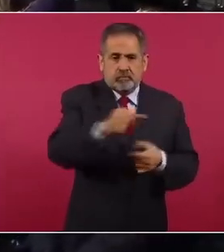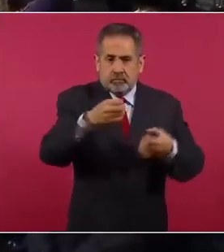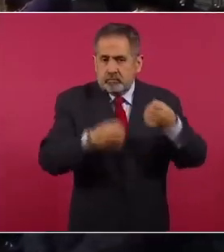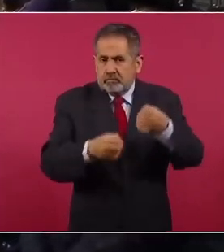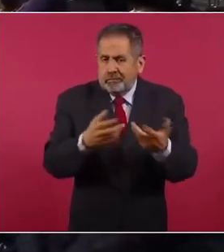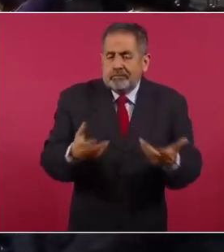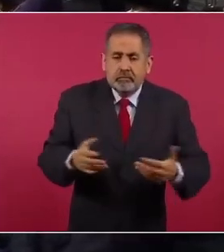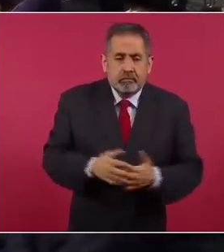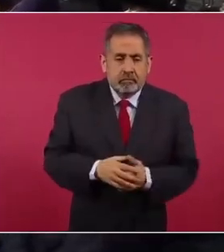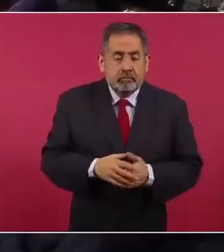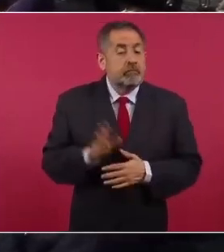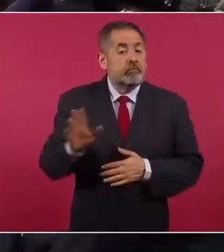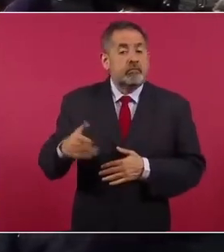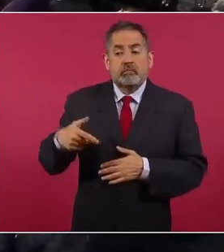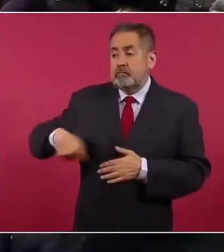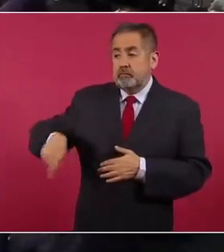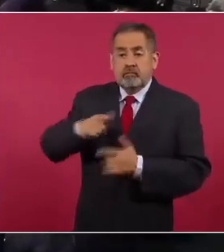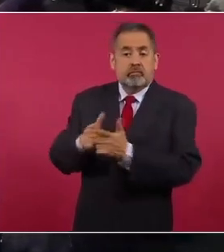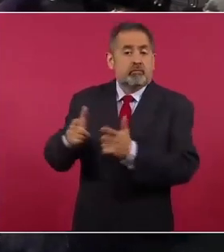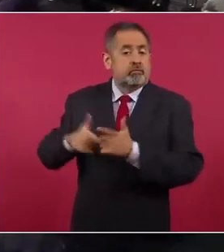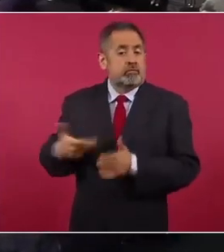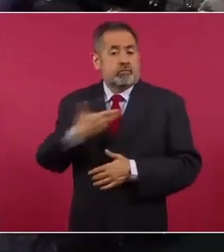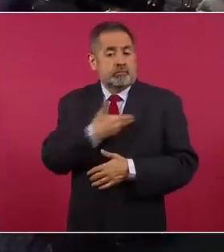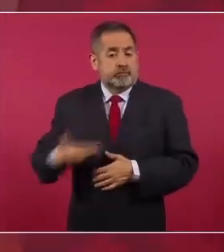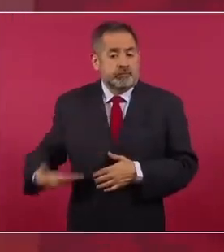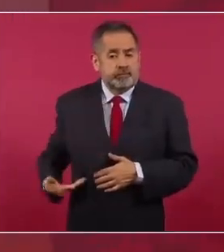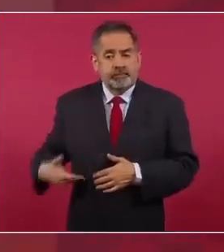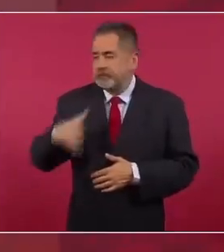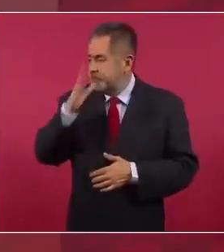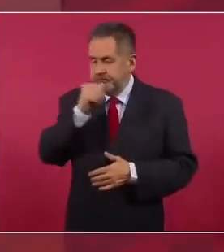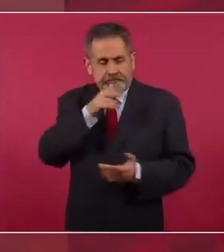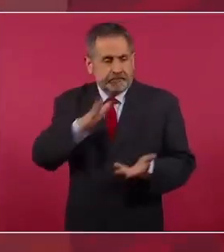porque el Ejecutivo no puede